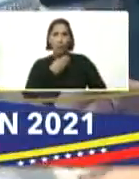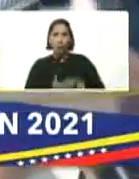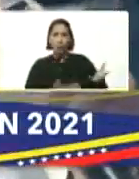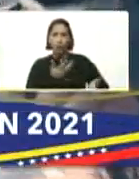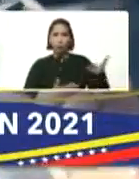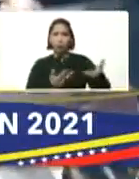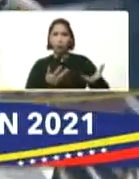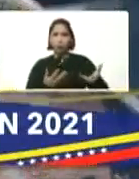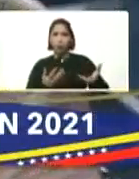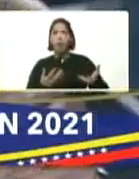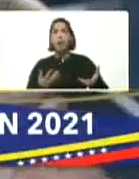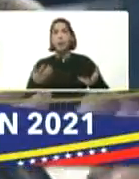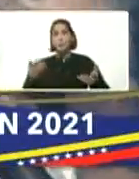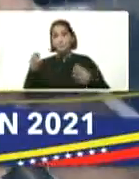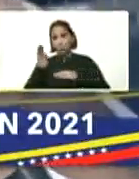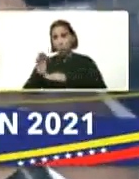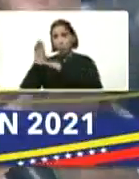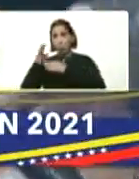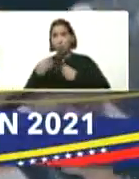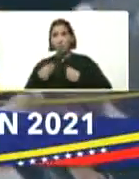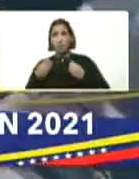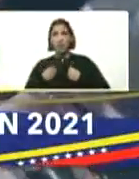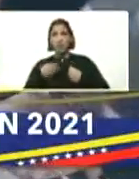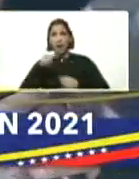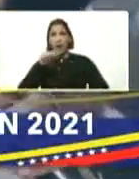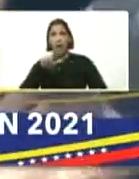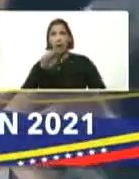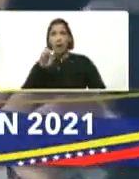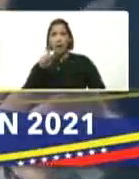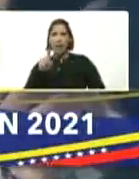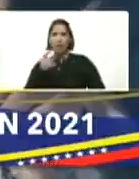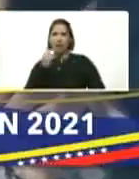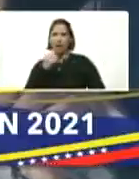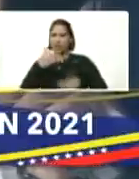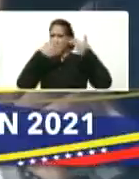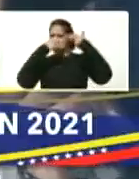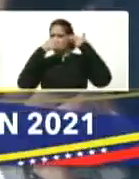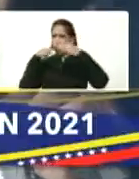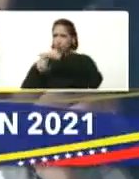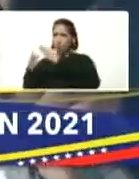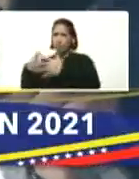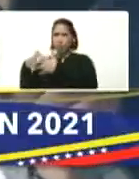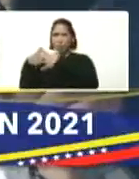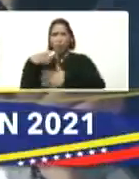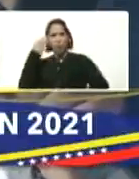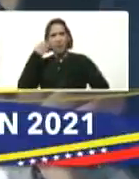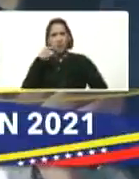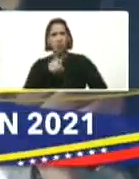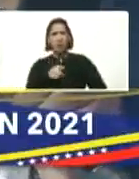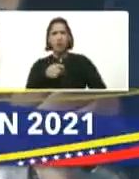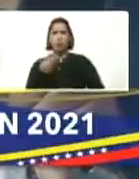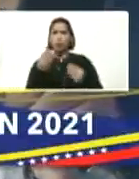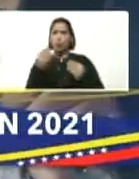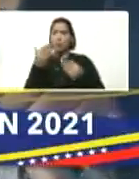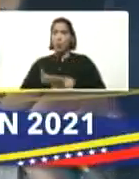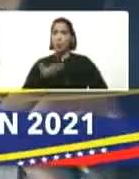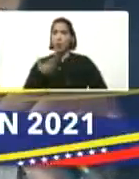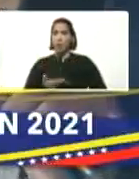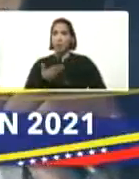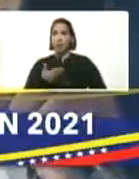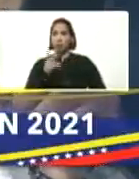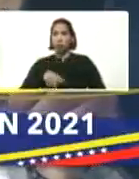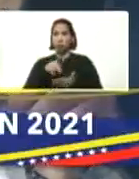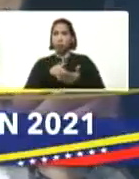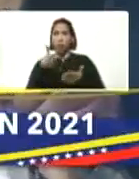de la vida de los venezolanos y las venezolanas, como es Alex Saab, se encuentra secuestrado. Yo creo que por eso son tan importantes la presencia de los libros,